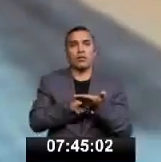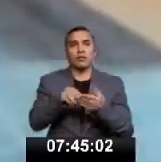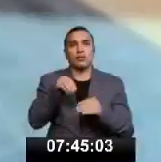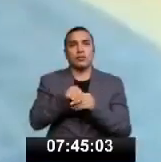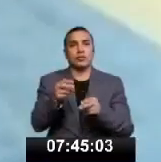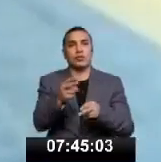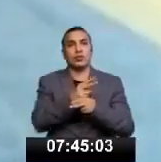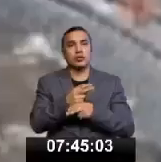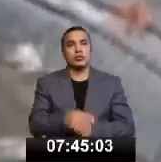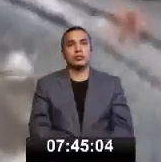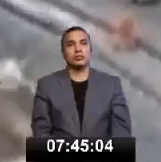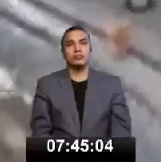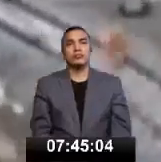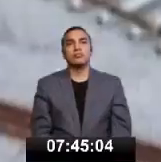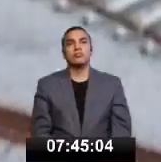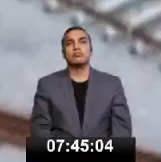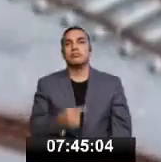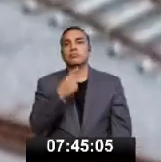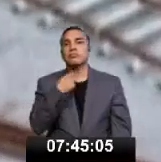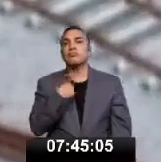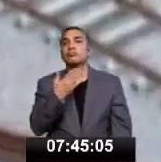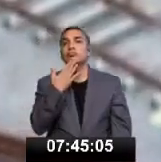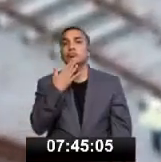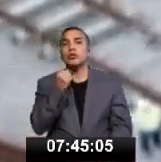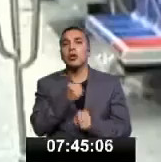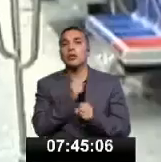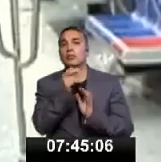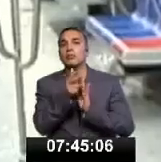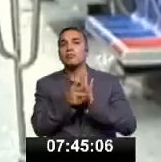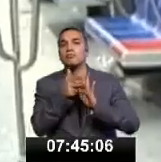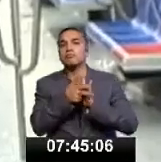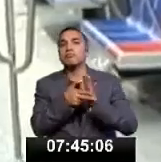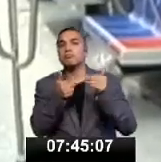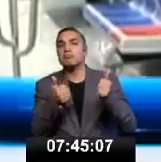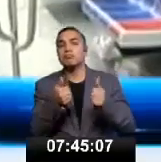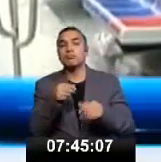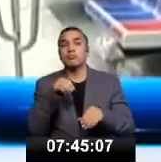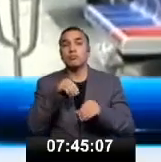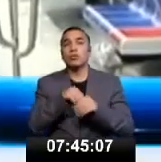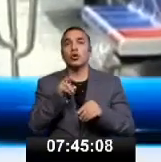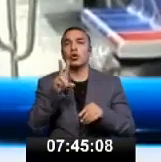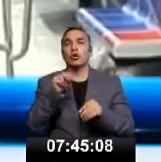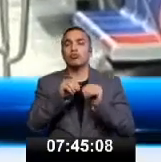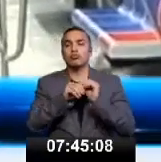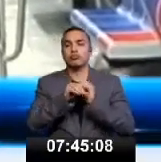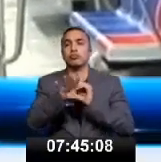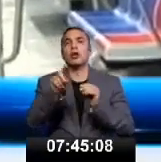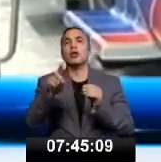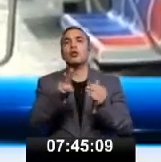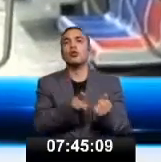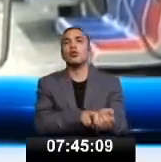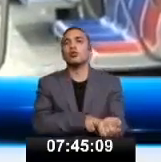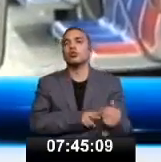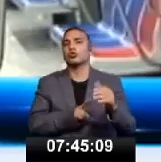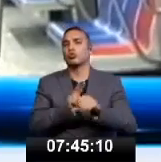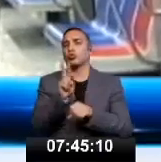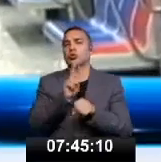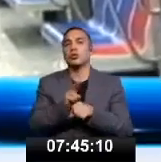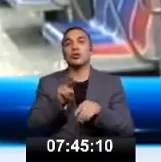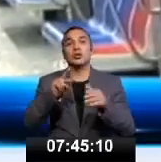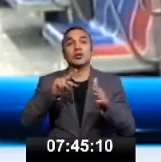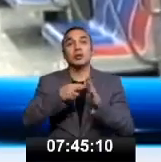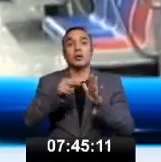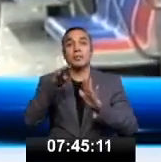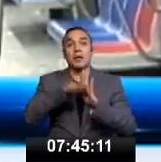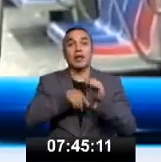de consejo, se conocerá la ordenanza para operar el metro. Este es un transporte no contaminante, es eléctrico y permite disminuir